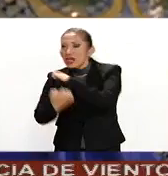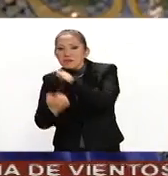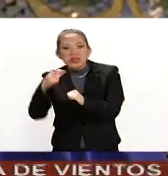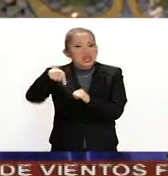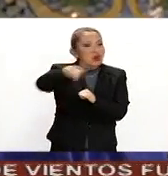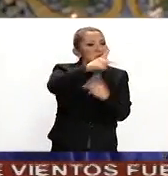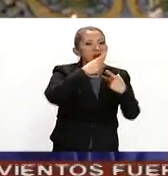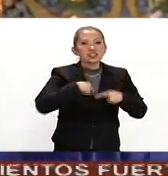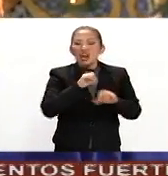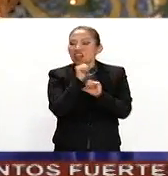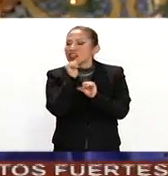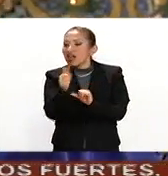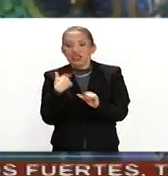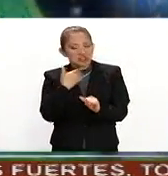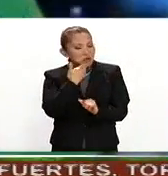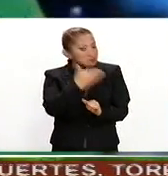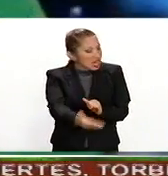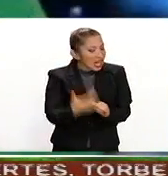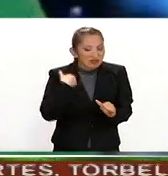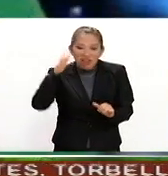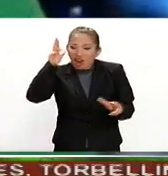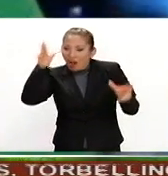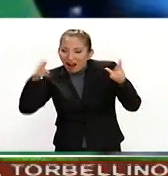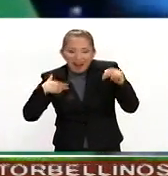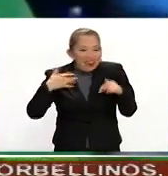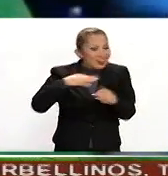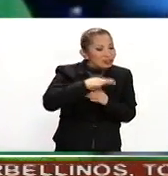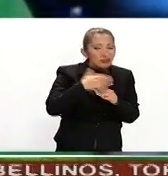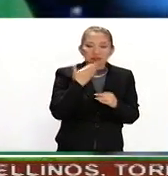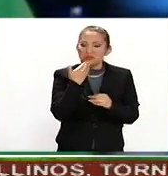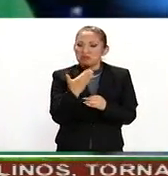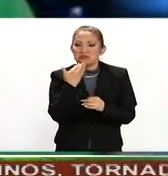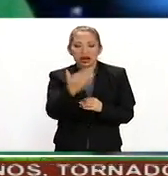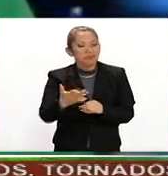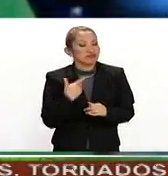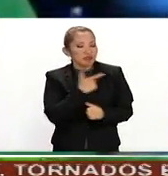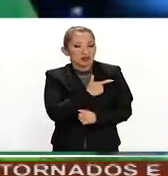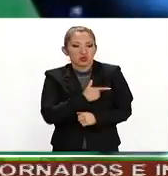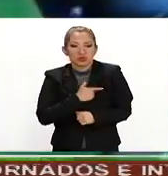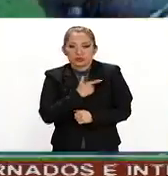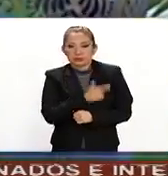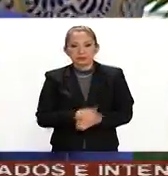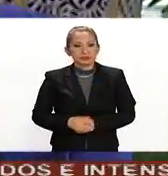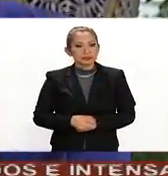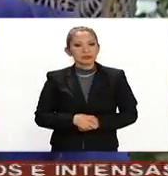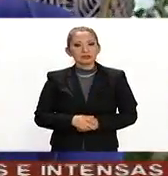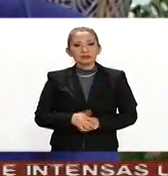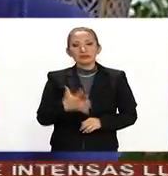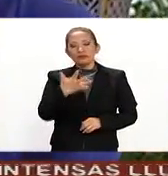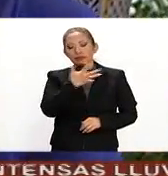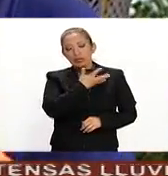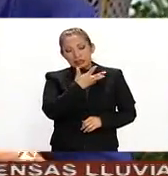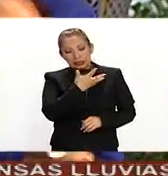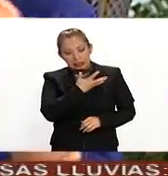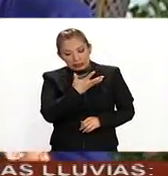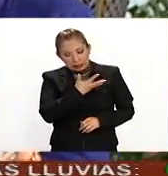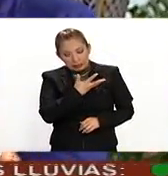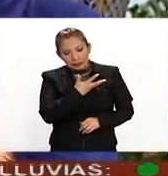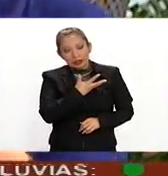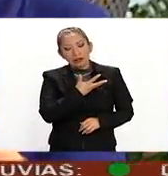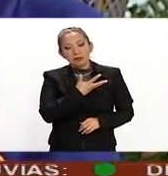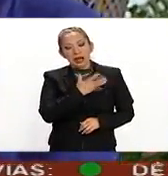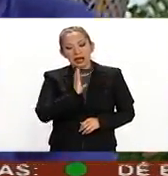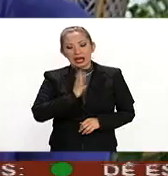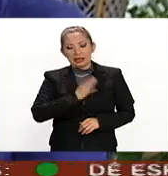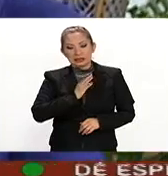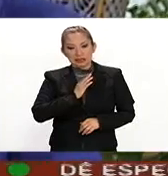con nadie, con todo el mundo me llevaba bien y muy bien, a gusto. Tenemos